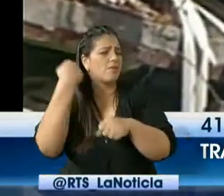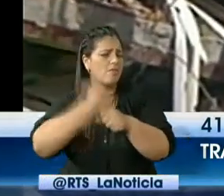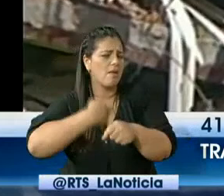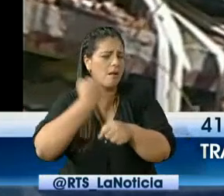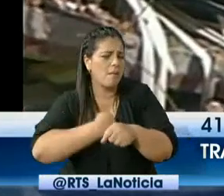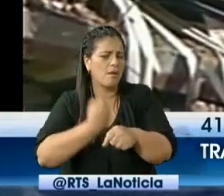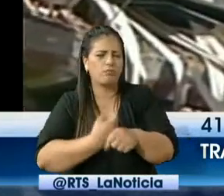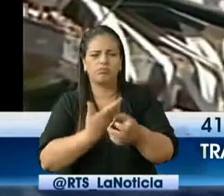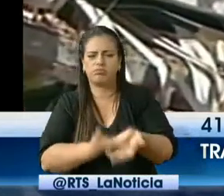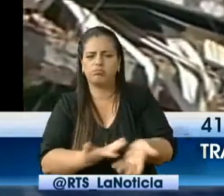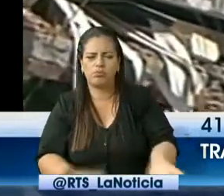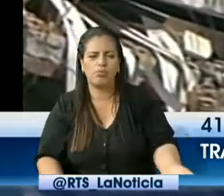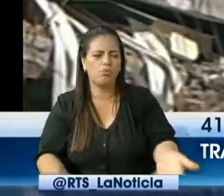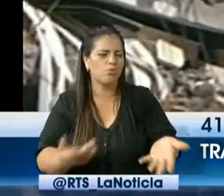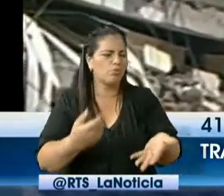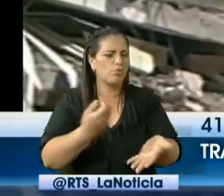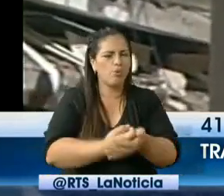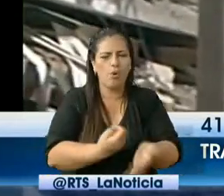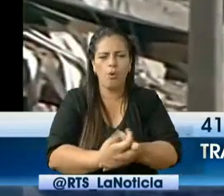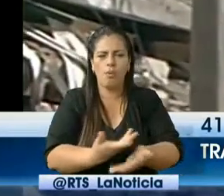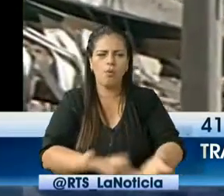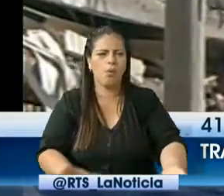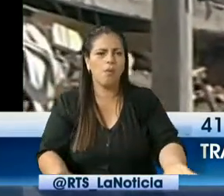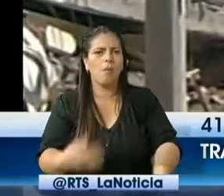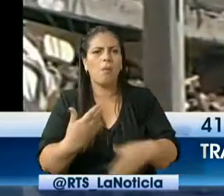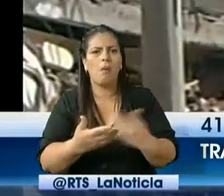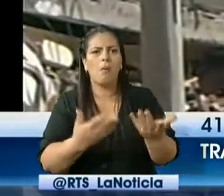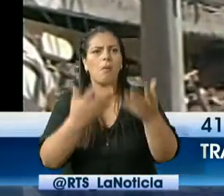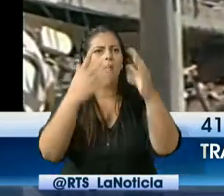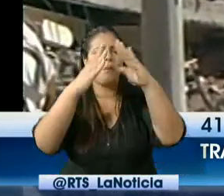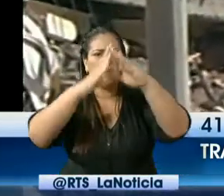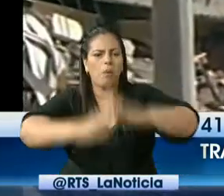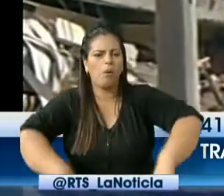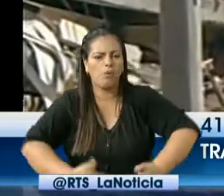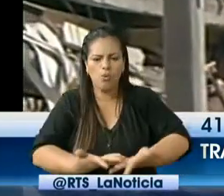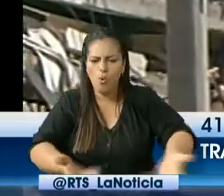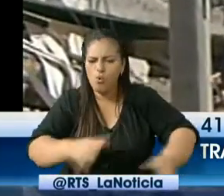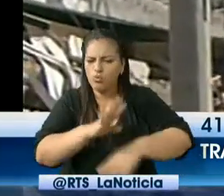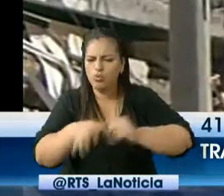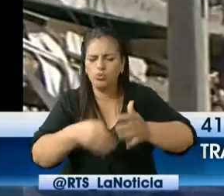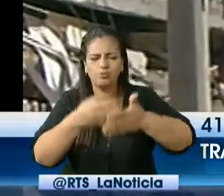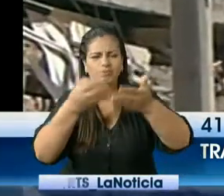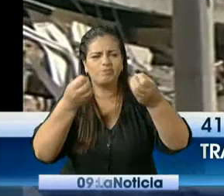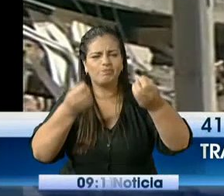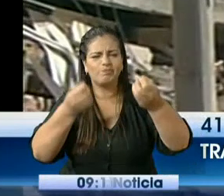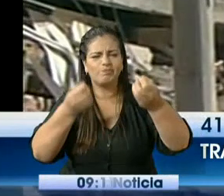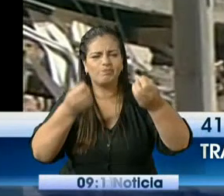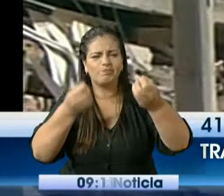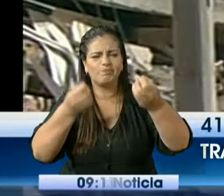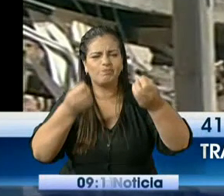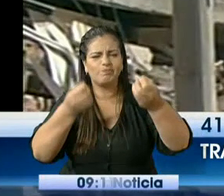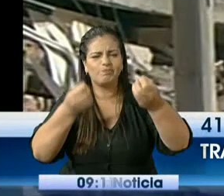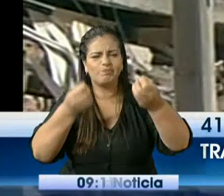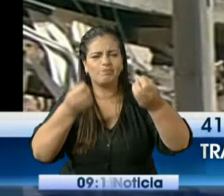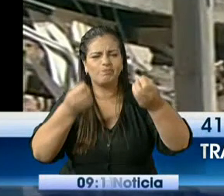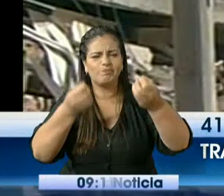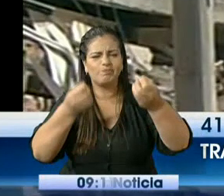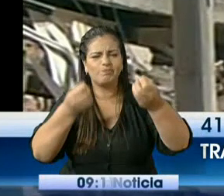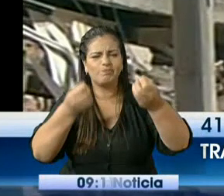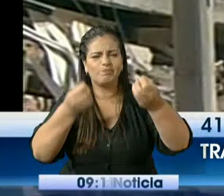segundos, pues se hizo nada. Perfecto, por acá también tenemos las impresiones de quienes llegan, se acercan a